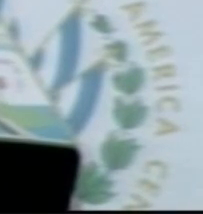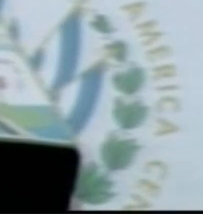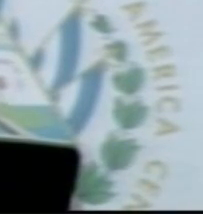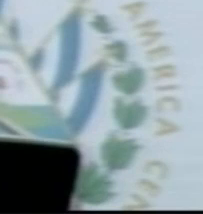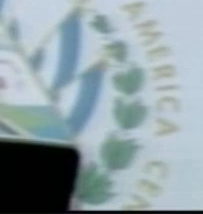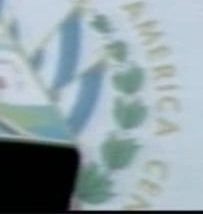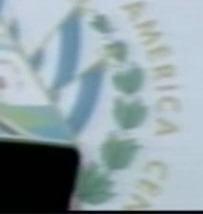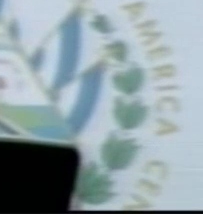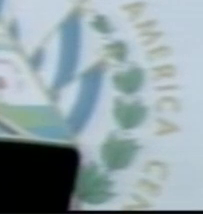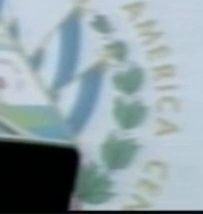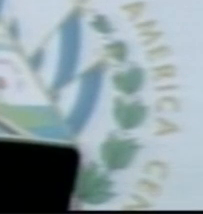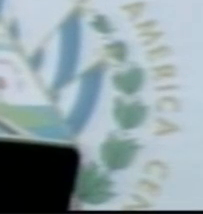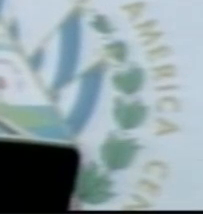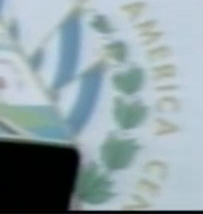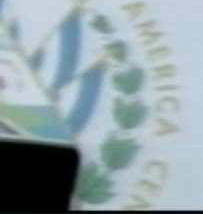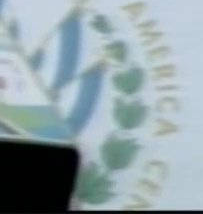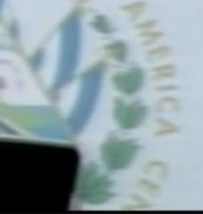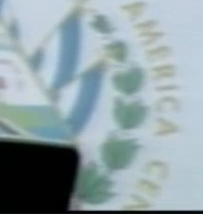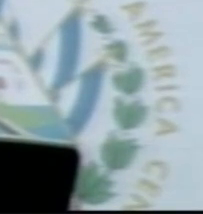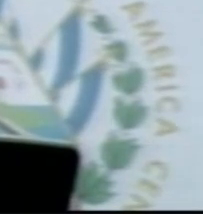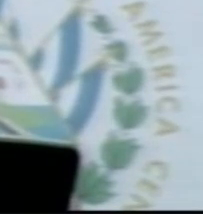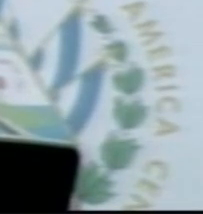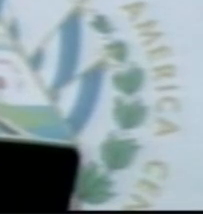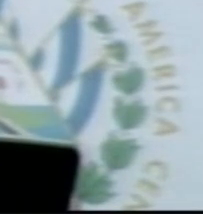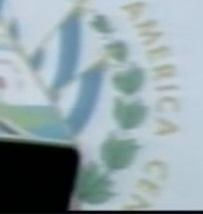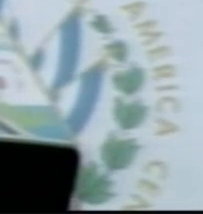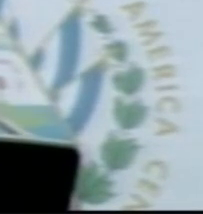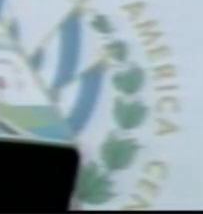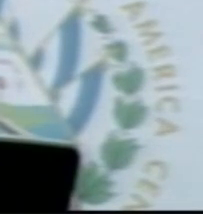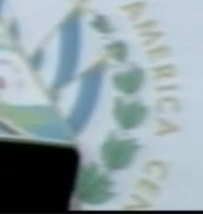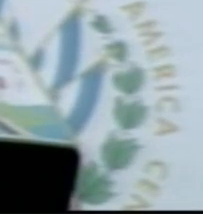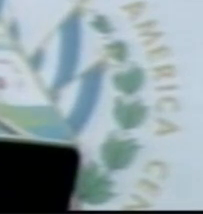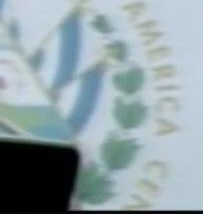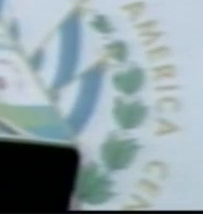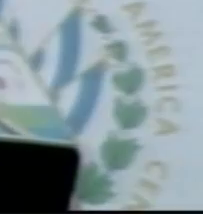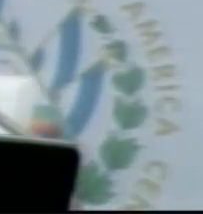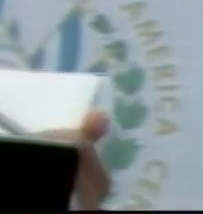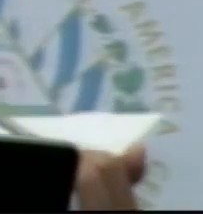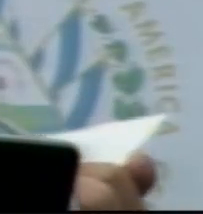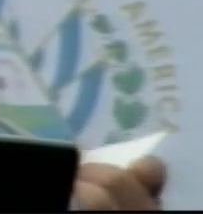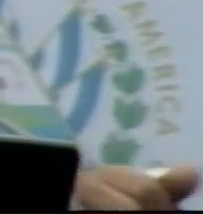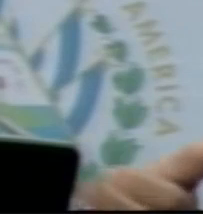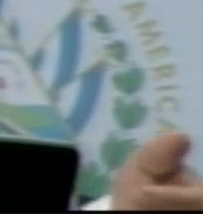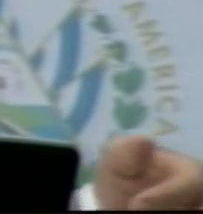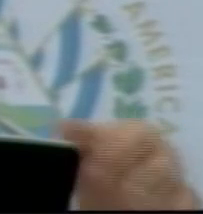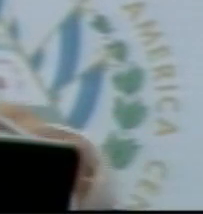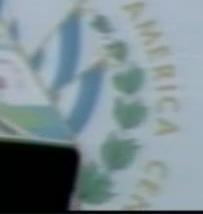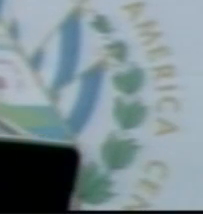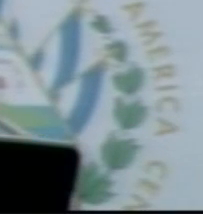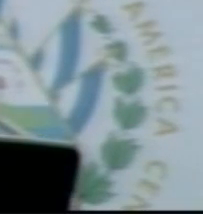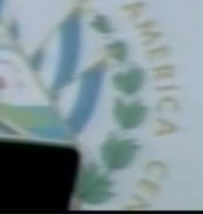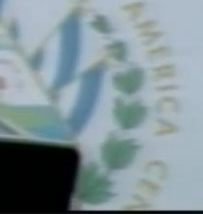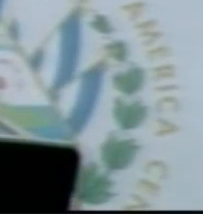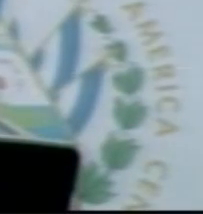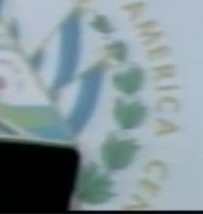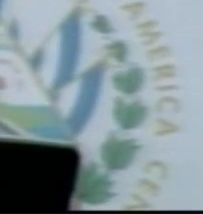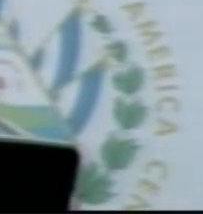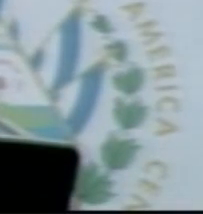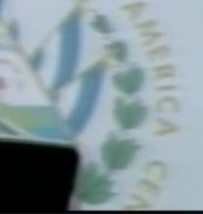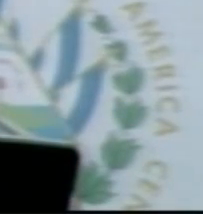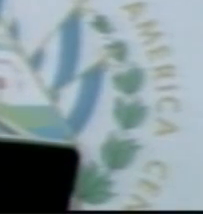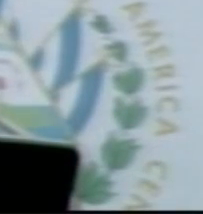nos toca resolver un conflicto jurídico donde va a haber un ganador y un perdedor, ¿verdad? En un caso de los procesos